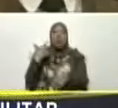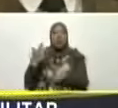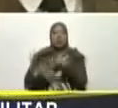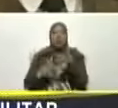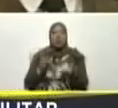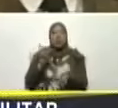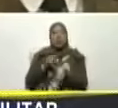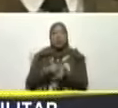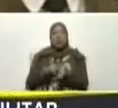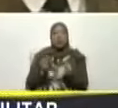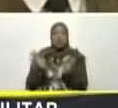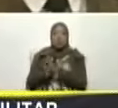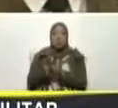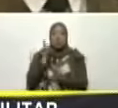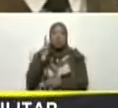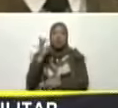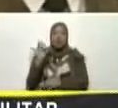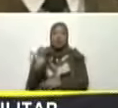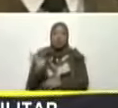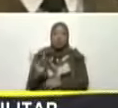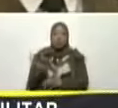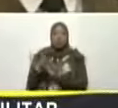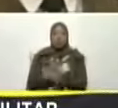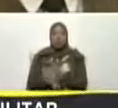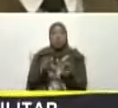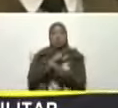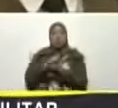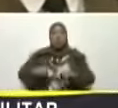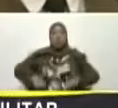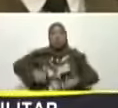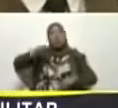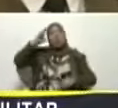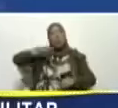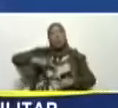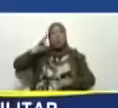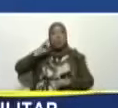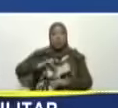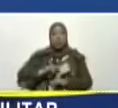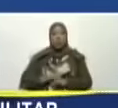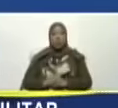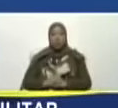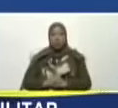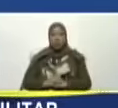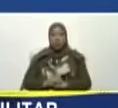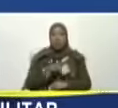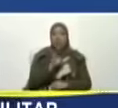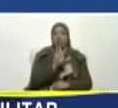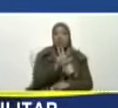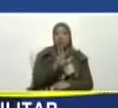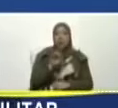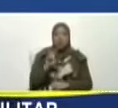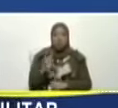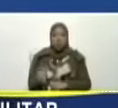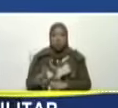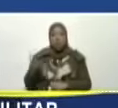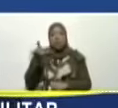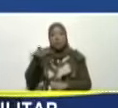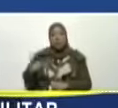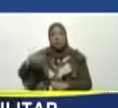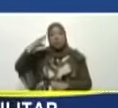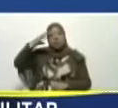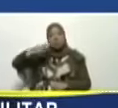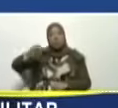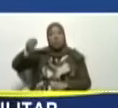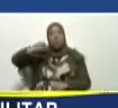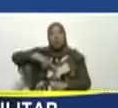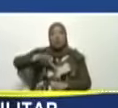jerarquía sargento mayor de segunda de la Fuerza Armada Nacional Bolivariana. 53 sargentos